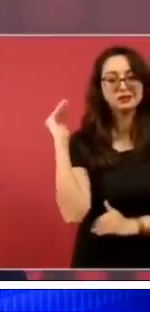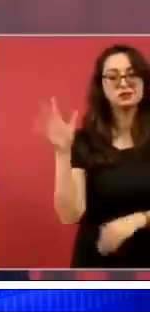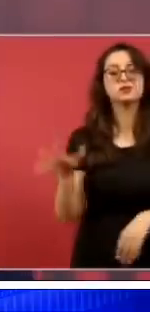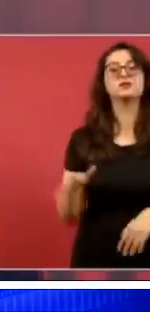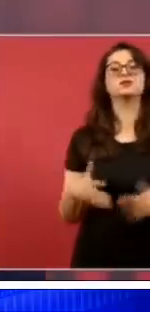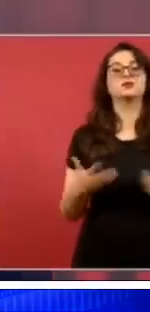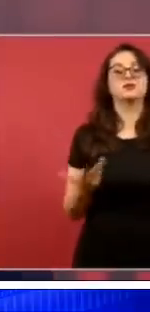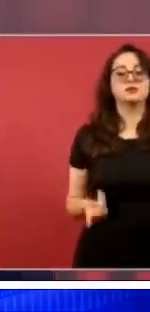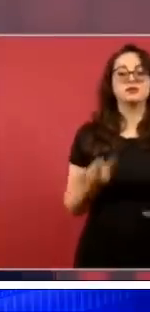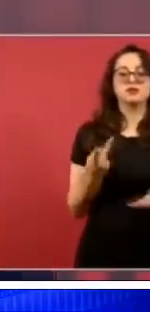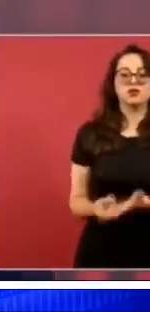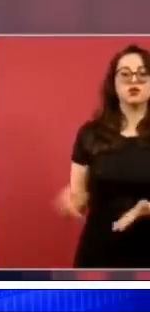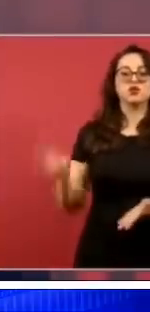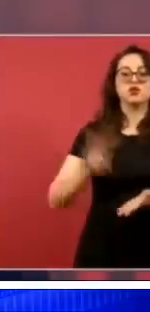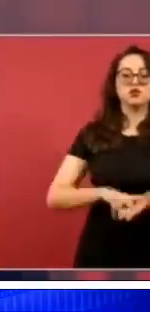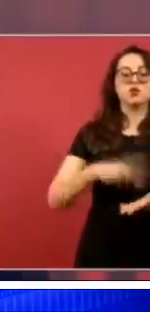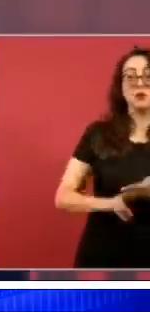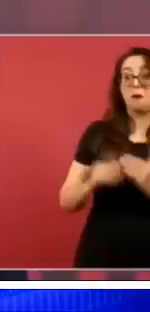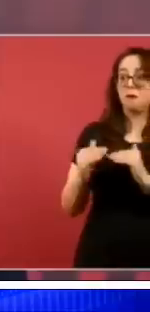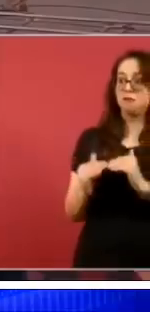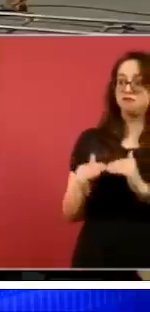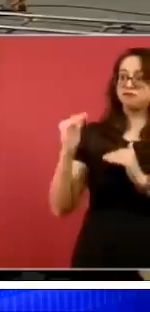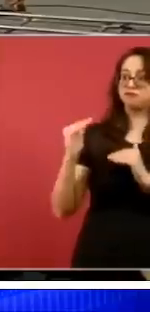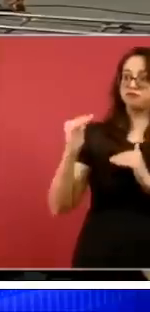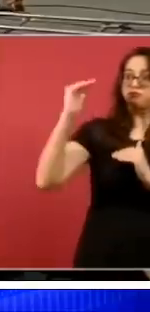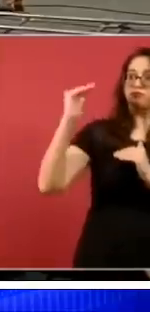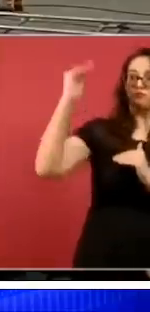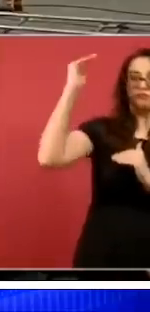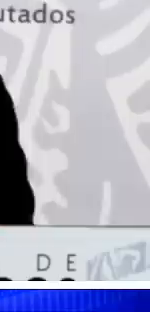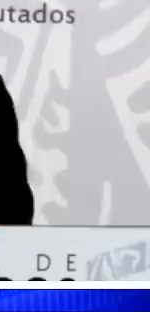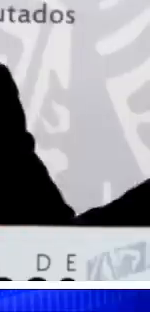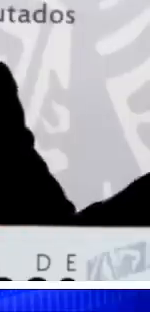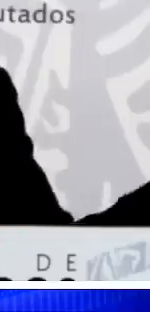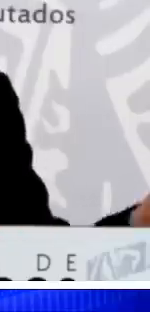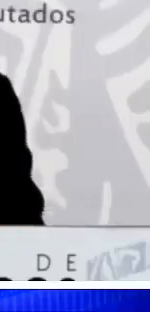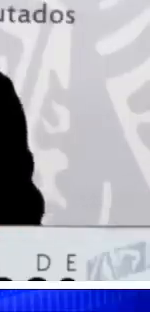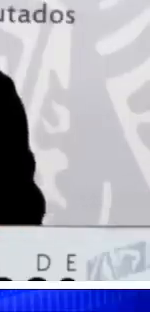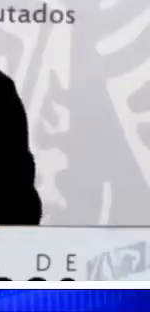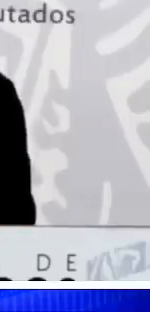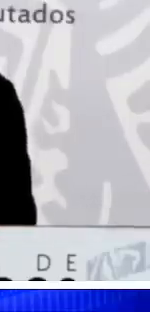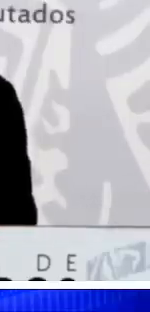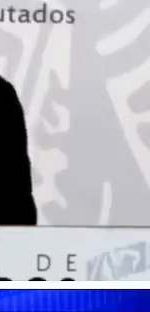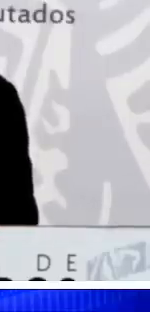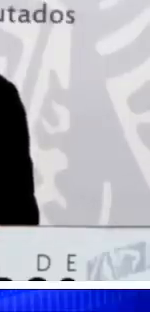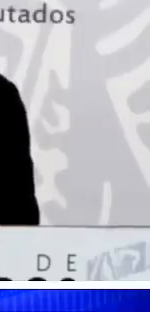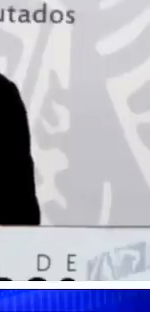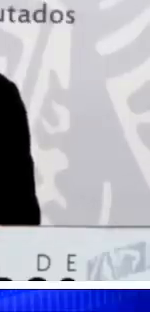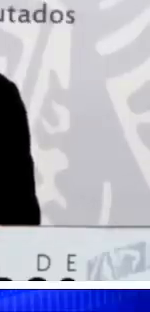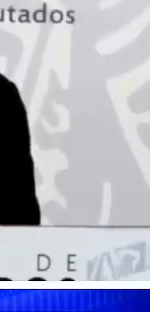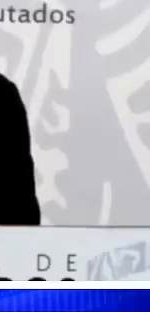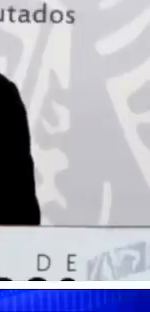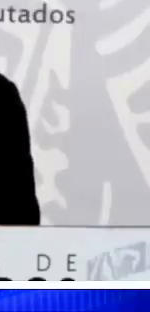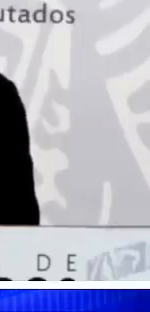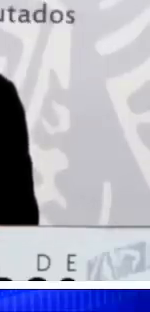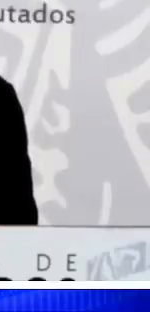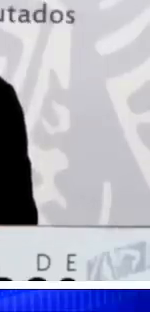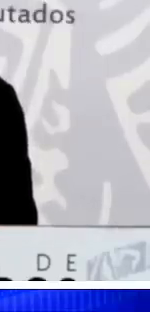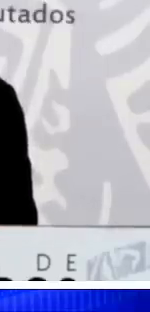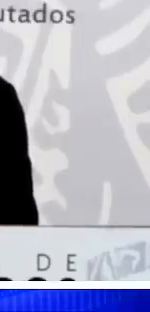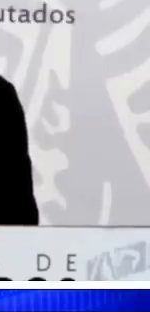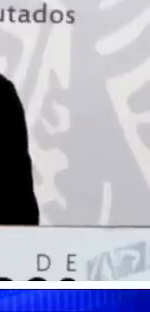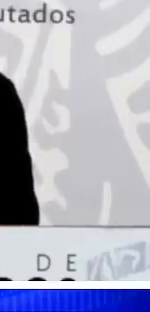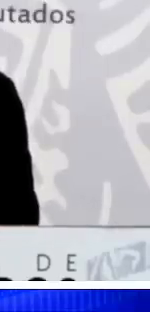también les agradezco mucho ese like que les invito a que sigan pendientes de los próximos vídeos y nos vemos a la próxima como mucha más información